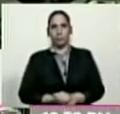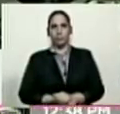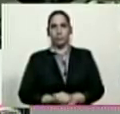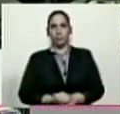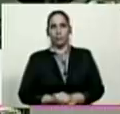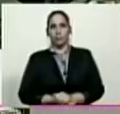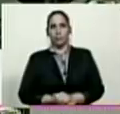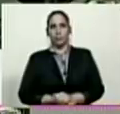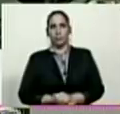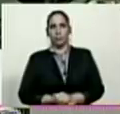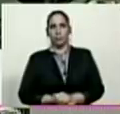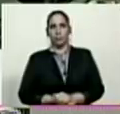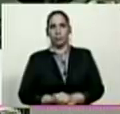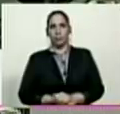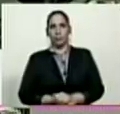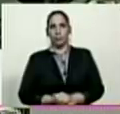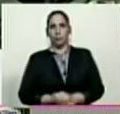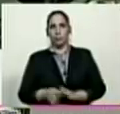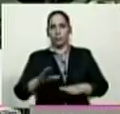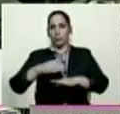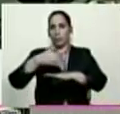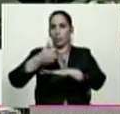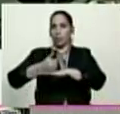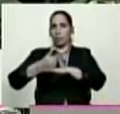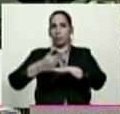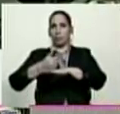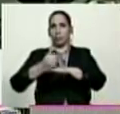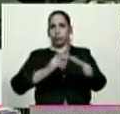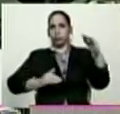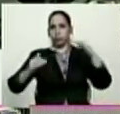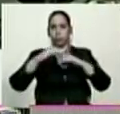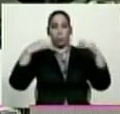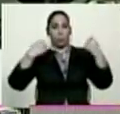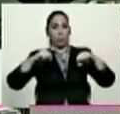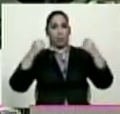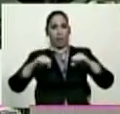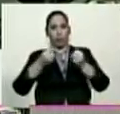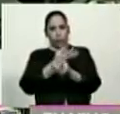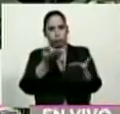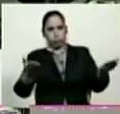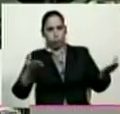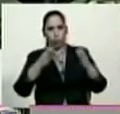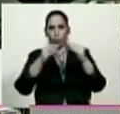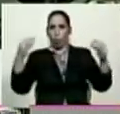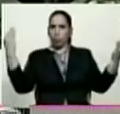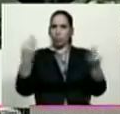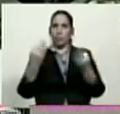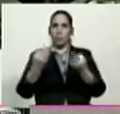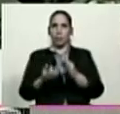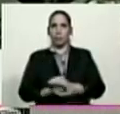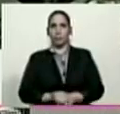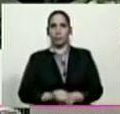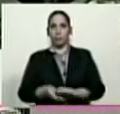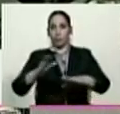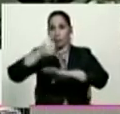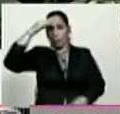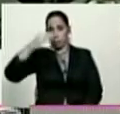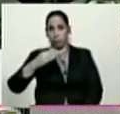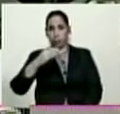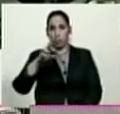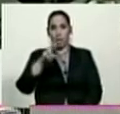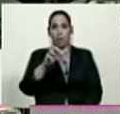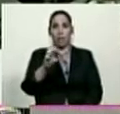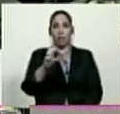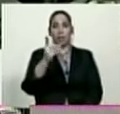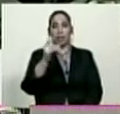Prepararnos. Comandante de las redes, preparados, siempre. Ser comandante de una red es